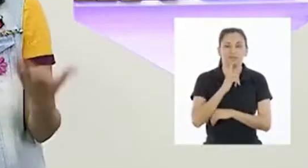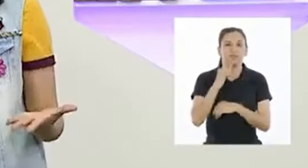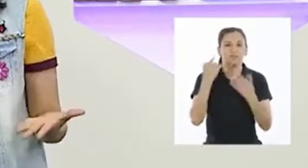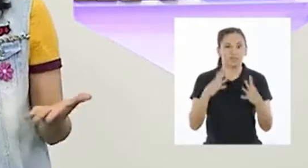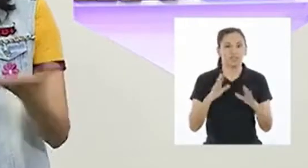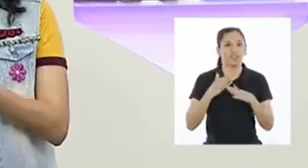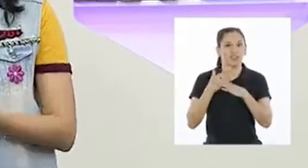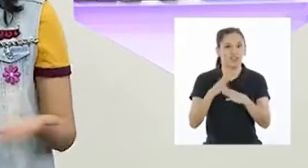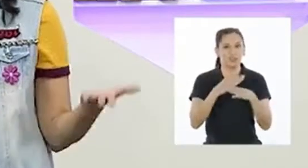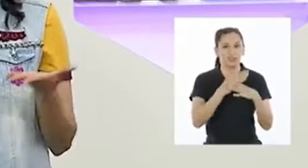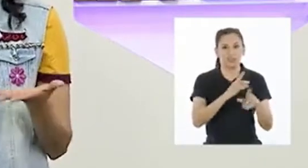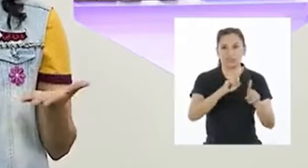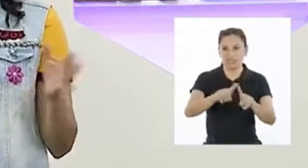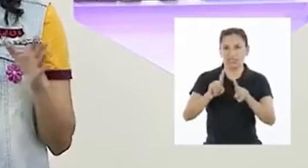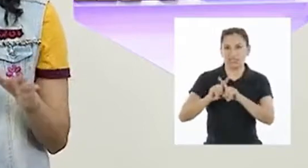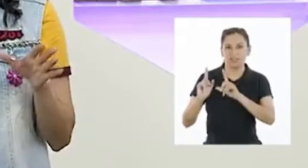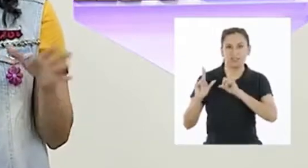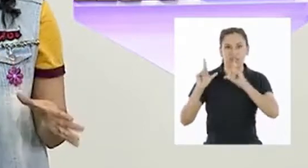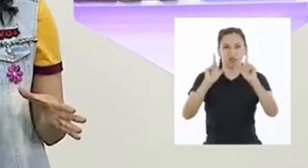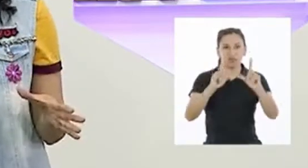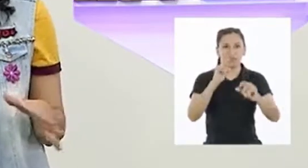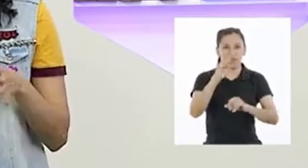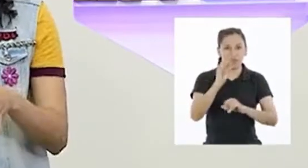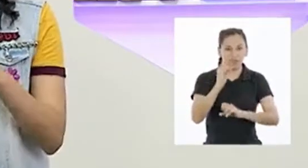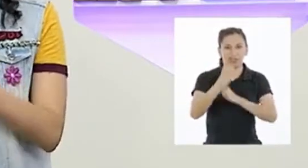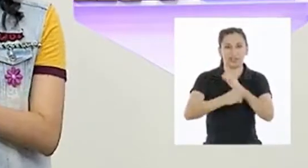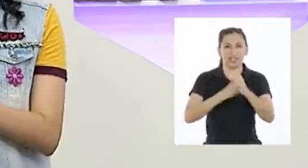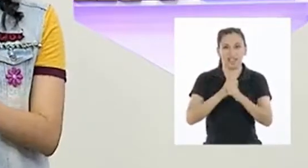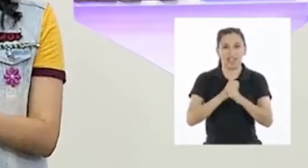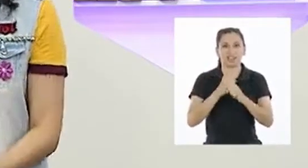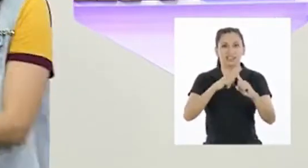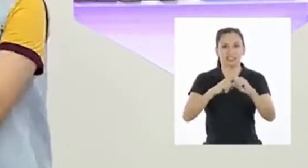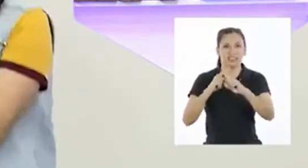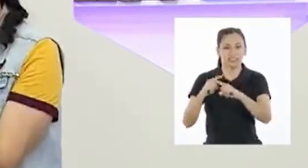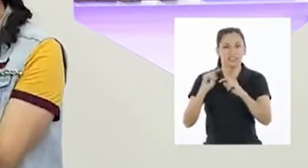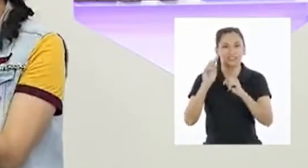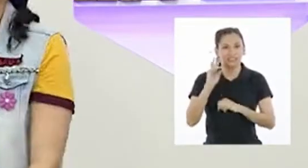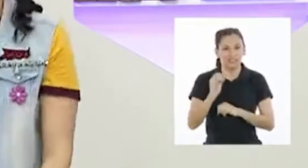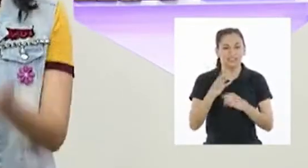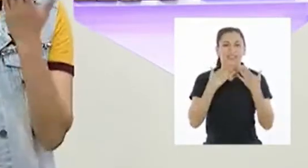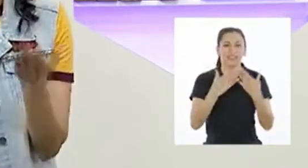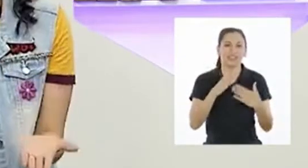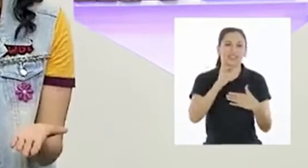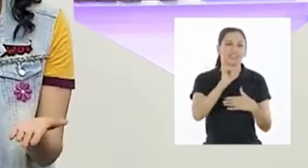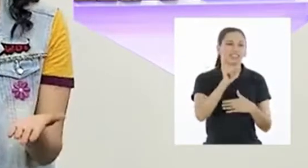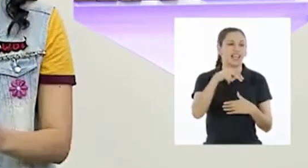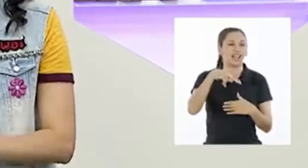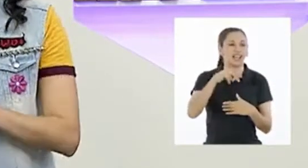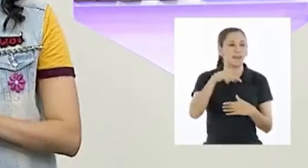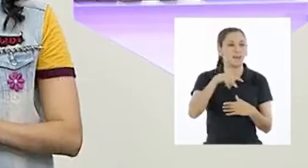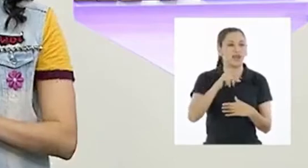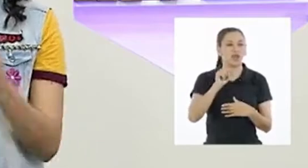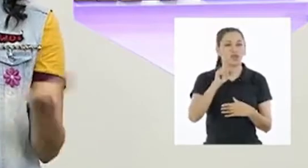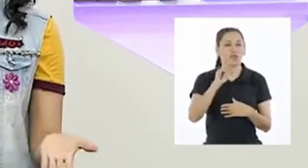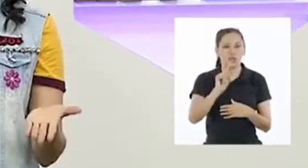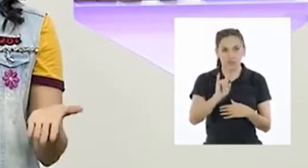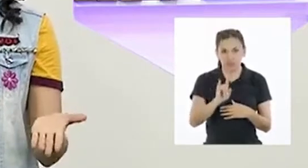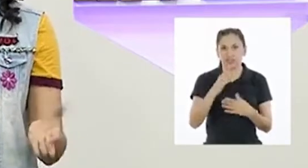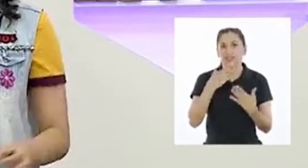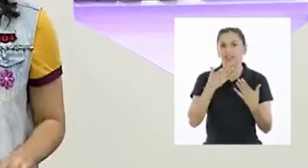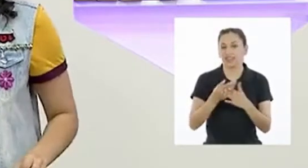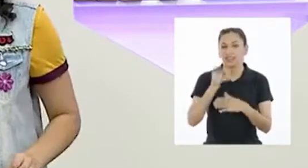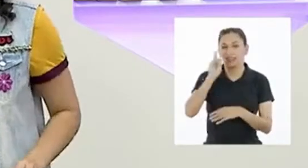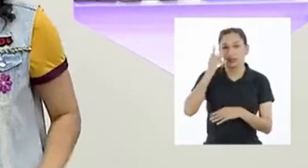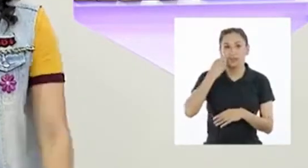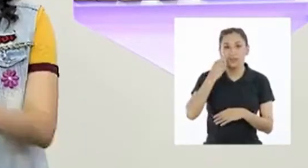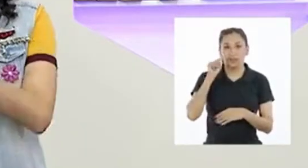que ya hemos compartido distintas fuentes de los últimos 20 años del siglo XX. Gracias, Yanapakuj, y gracias, profesor, por acompañarnos en el programa de